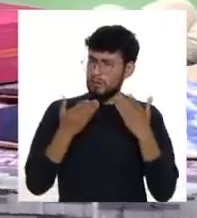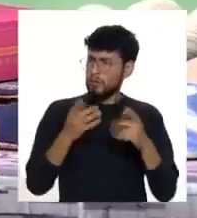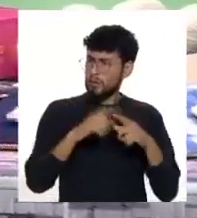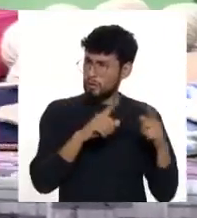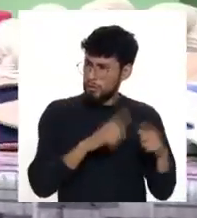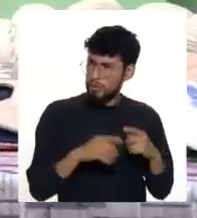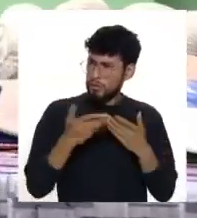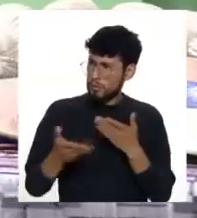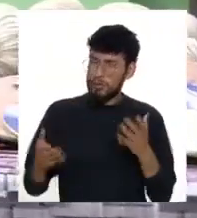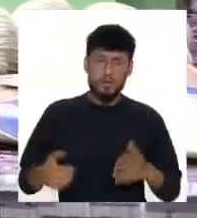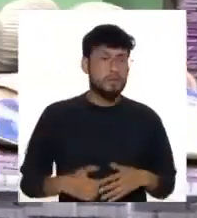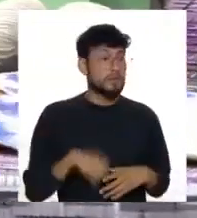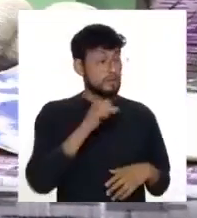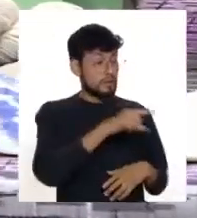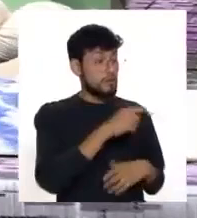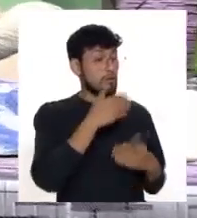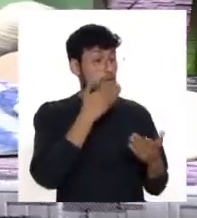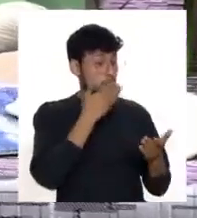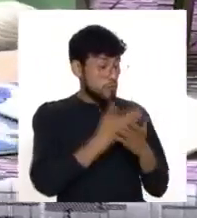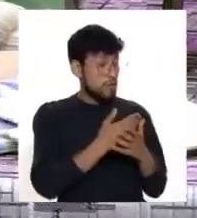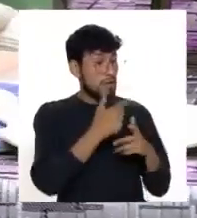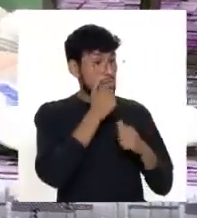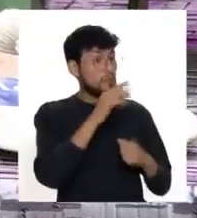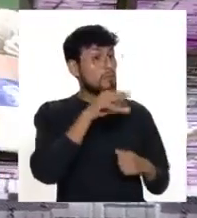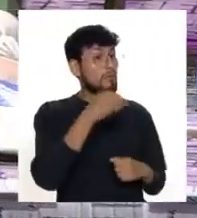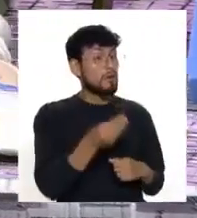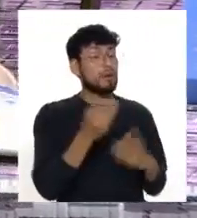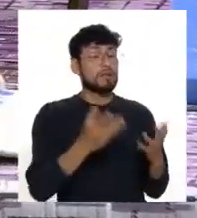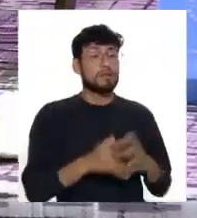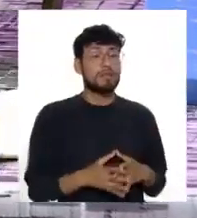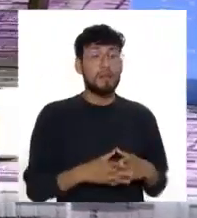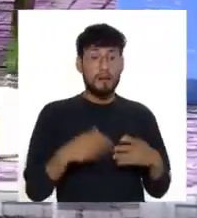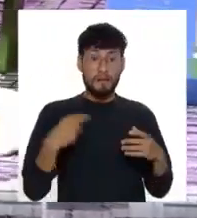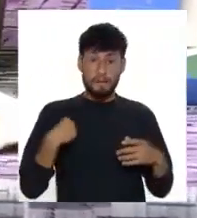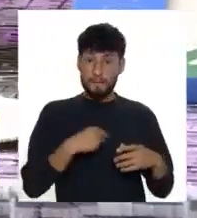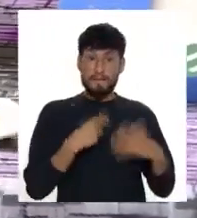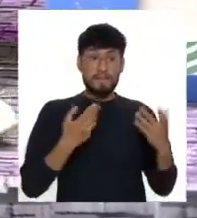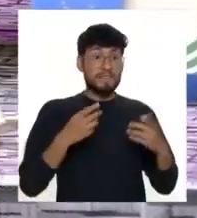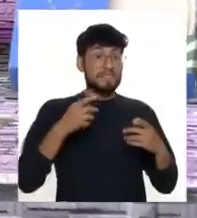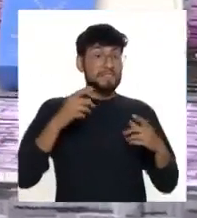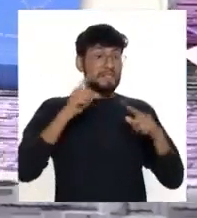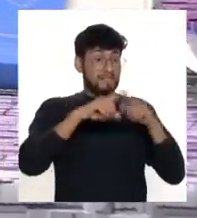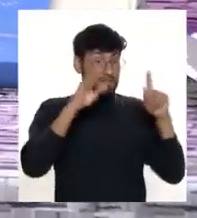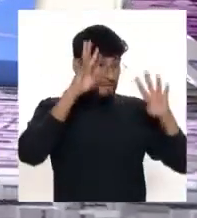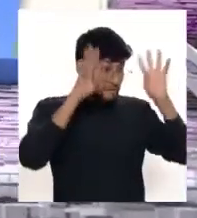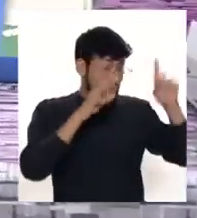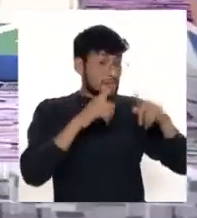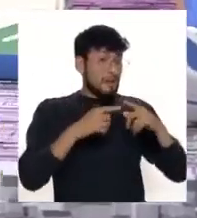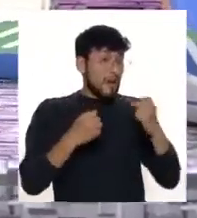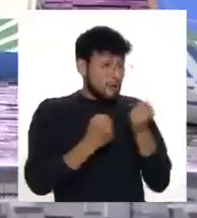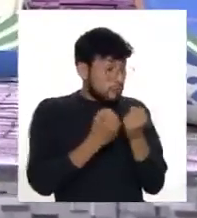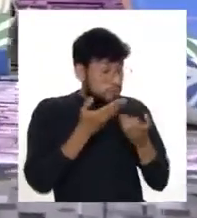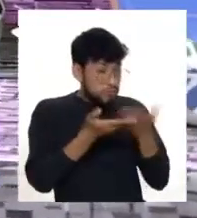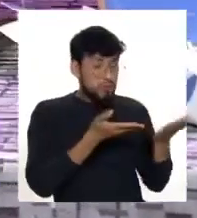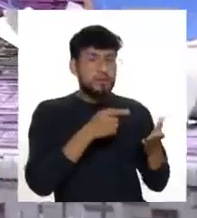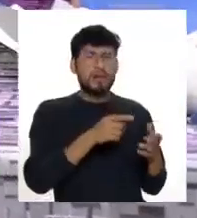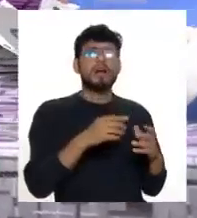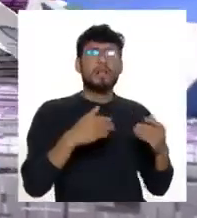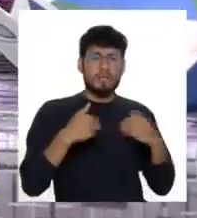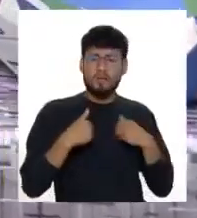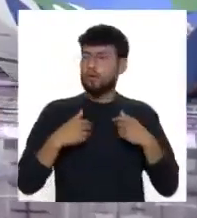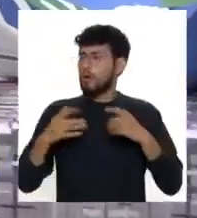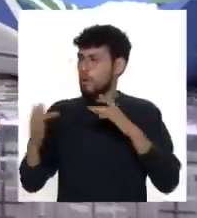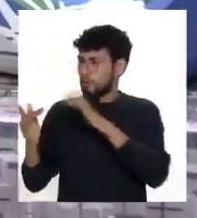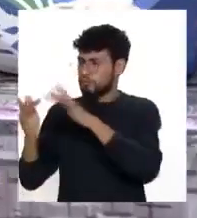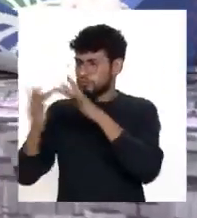los productos Mira eso es muy interesante porque nosotros aparte de financiar startups emprendimientos memos todo el ecosistema